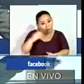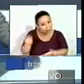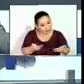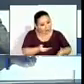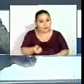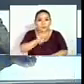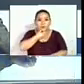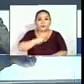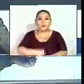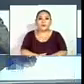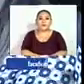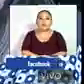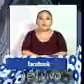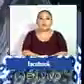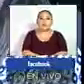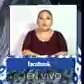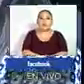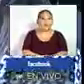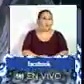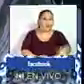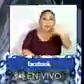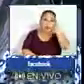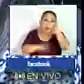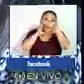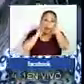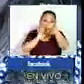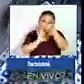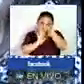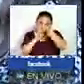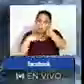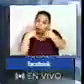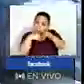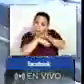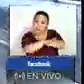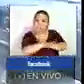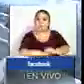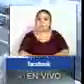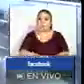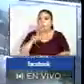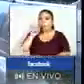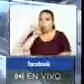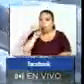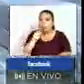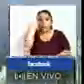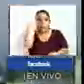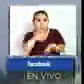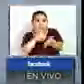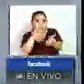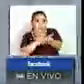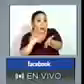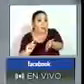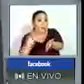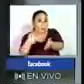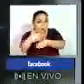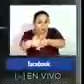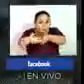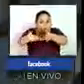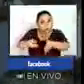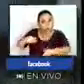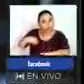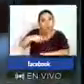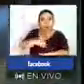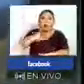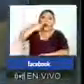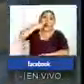comenzamos. Ah, ok. Ahorita entro. Gracias. Esa es la primera cita en la clínica odontológica, tras